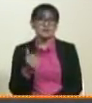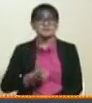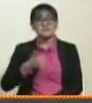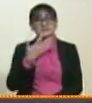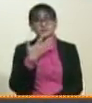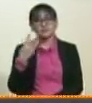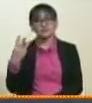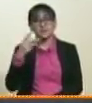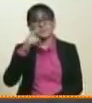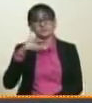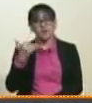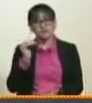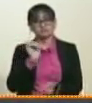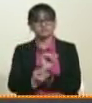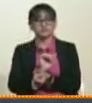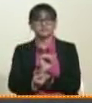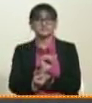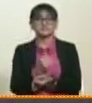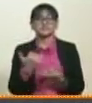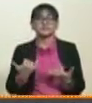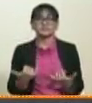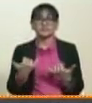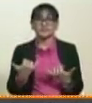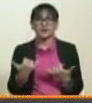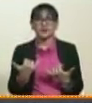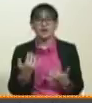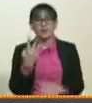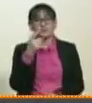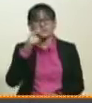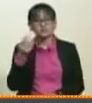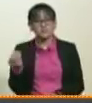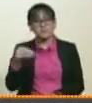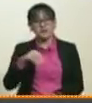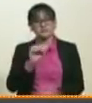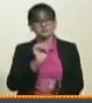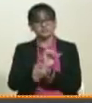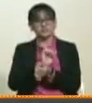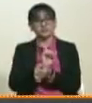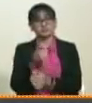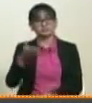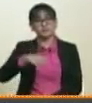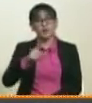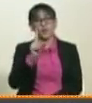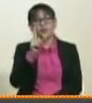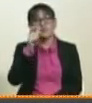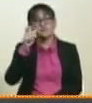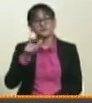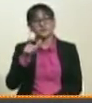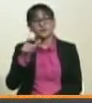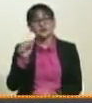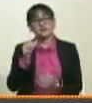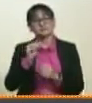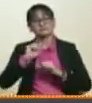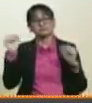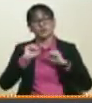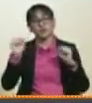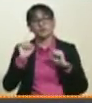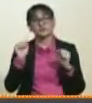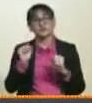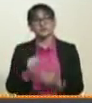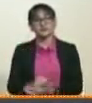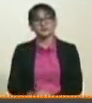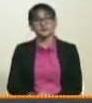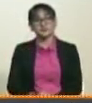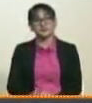personas detenidas en el día de hoy todavía que tuvimos cuatro personas falleció un electrocutado por electrocución el día de ayer